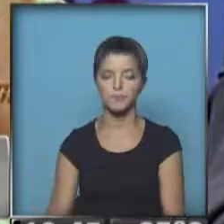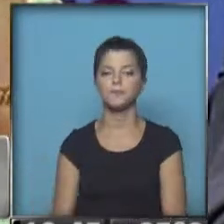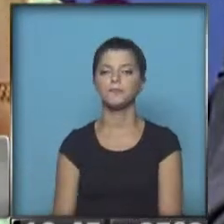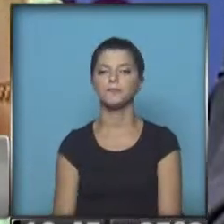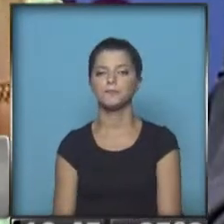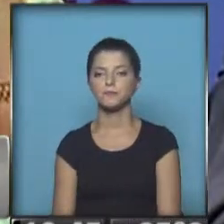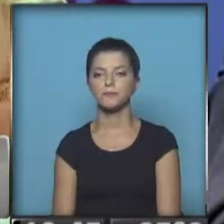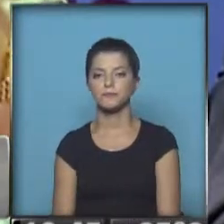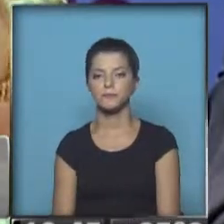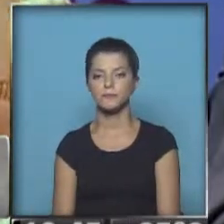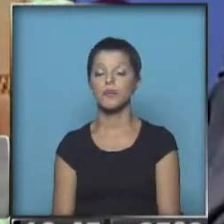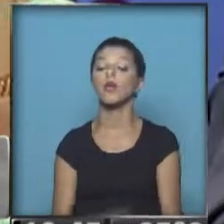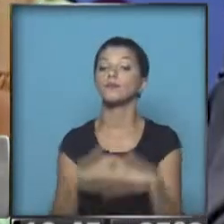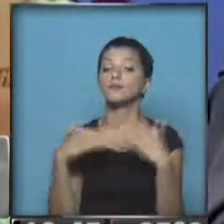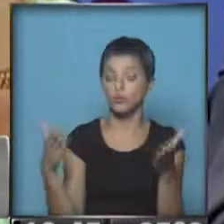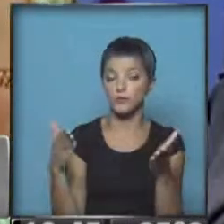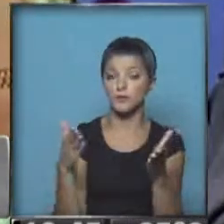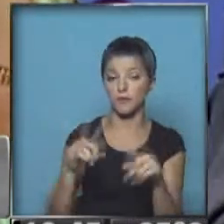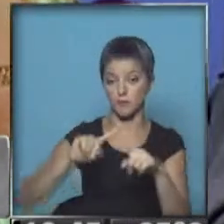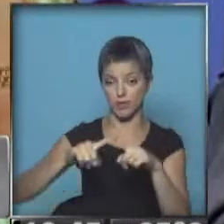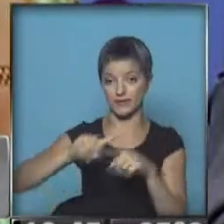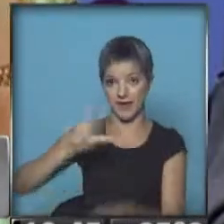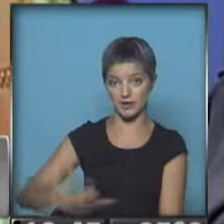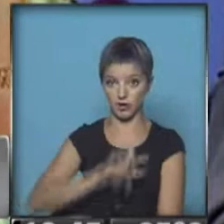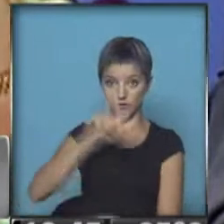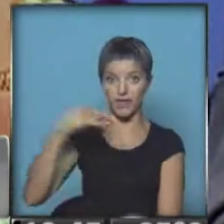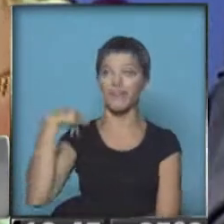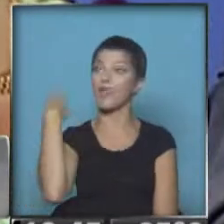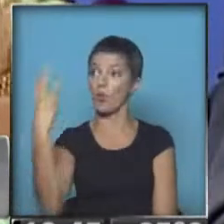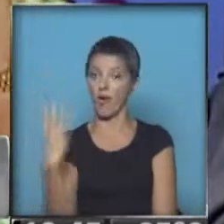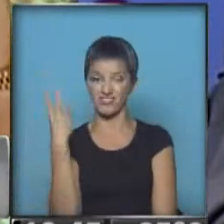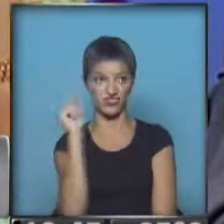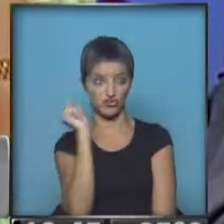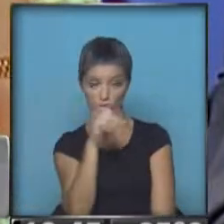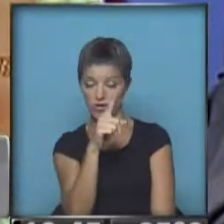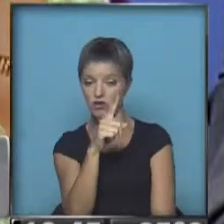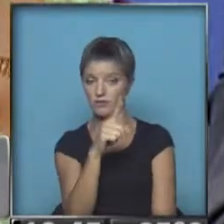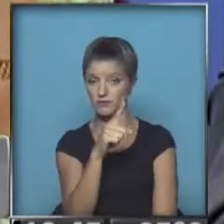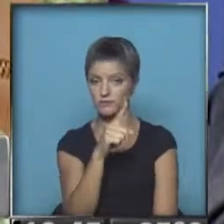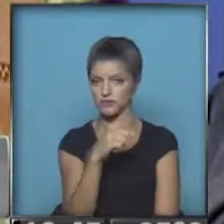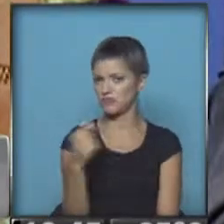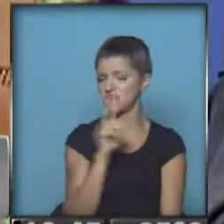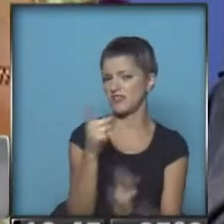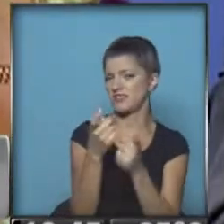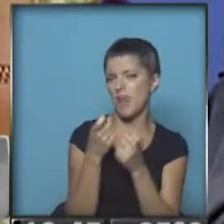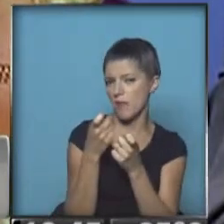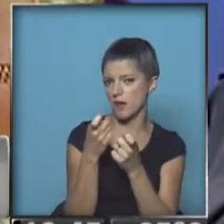entonces las políticas neoliberales del consenso de Washington no necesitaron tener